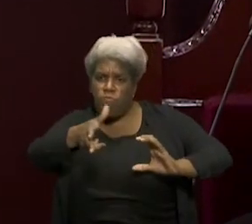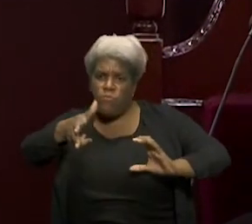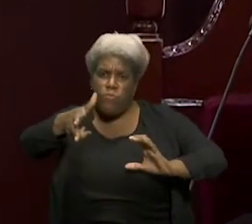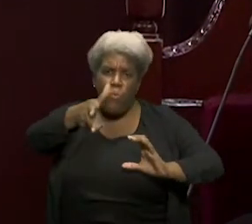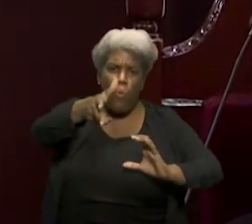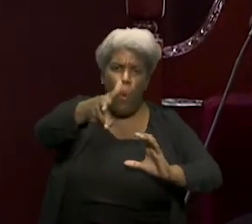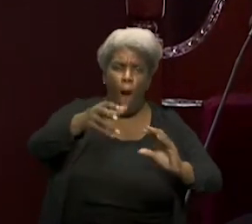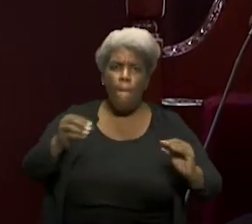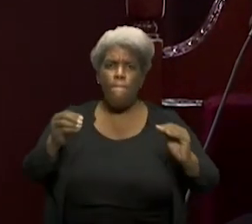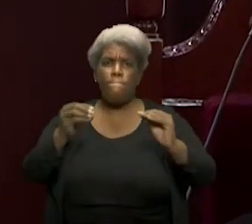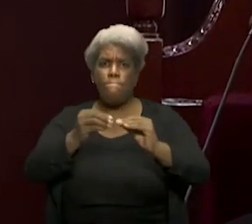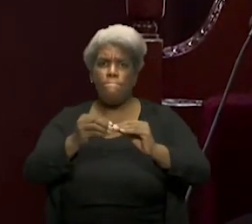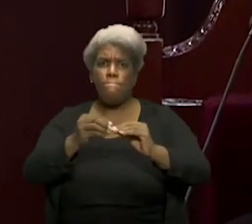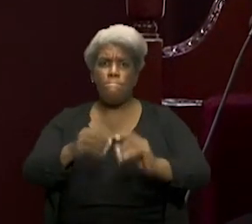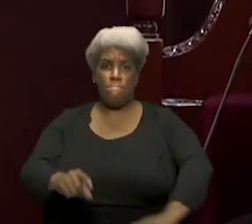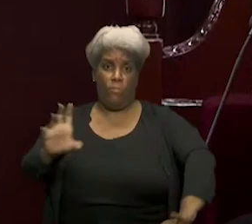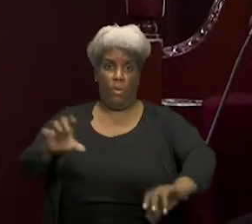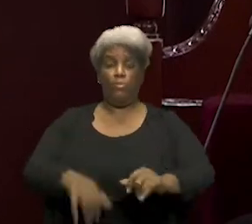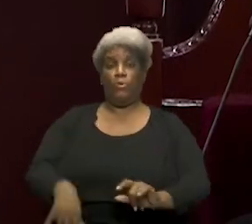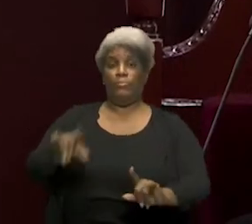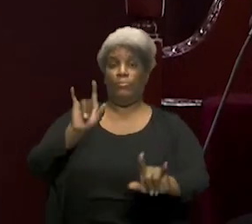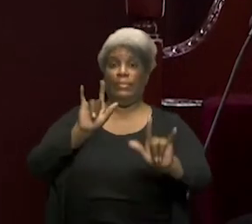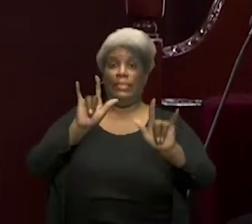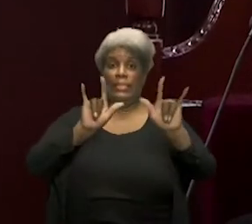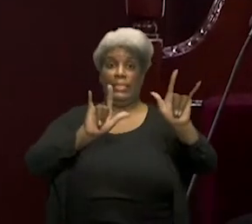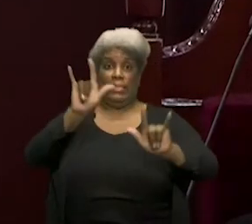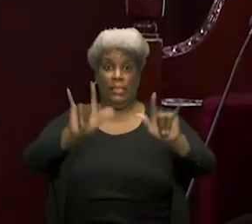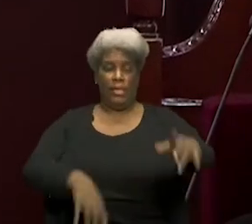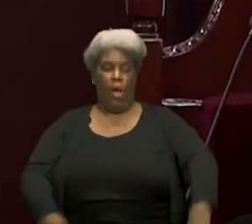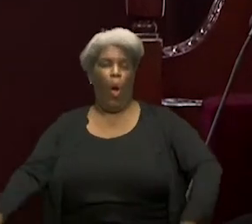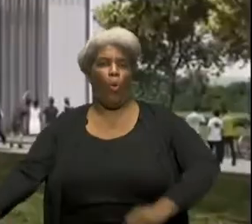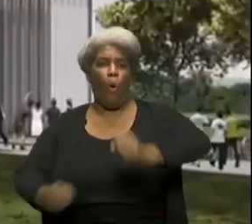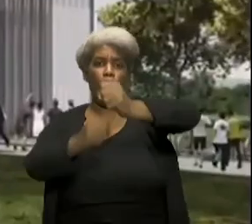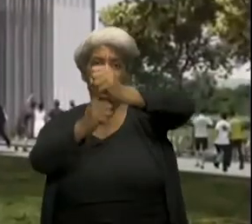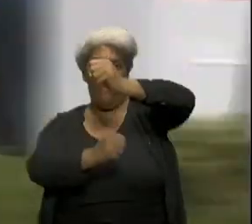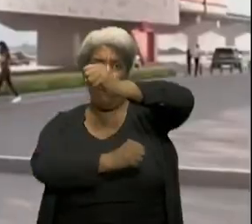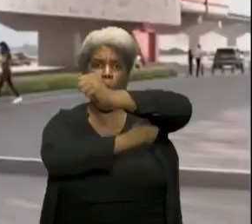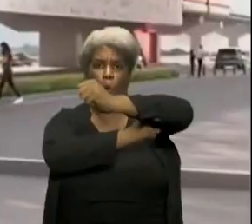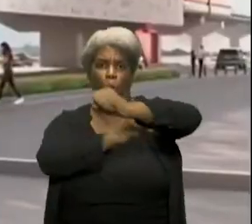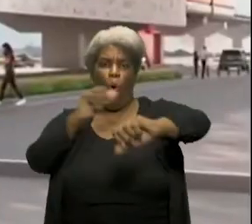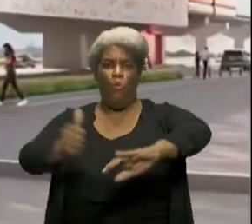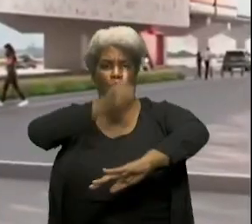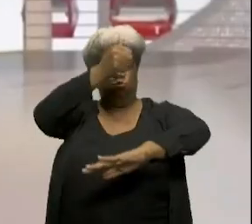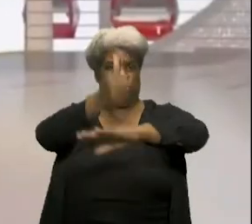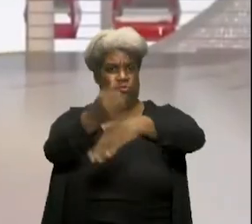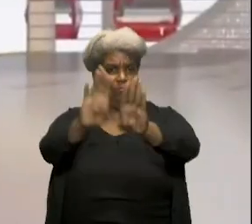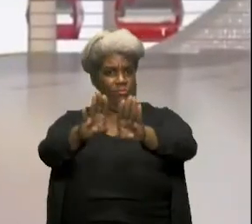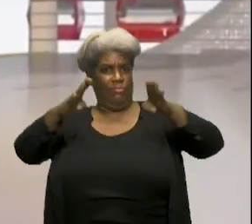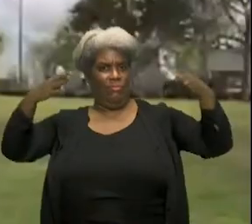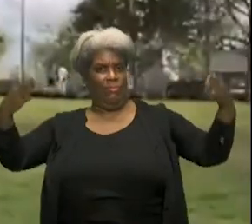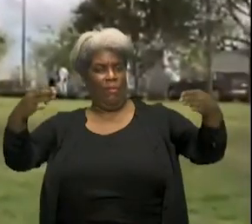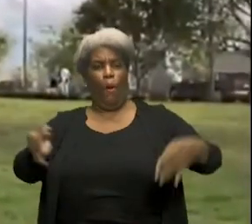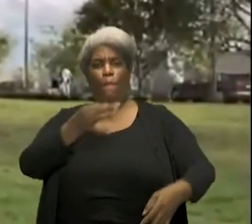importante como el telesférico de Santiago que será inaugurado el próximo 17 de